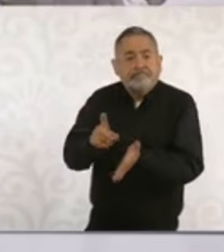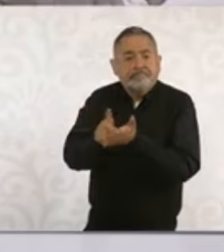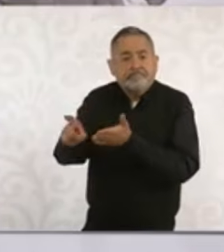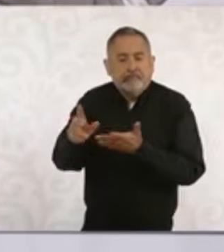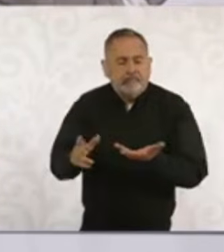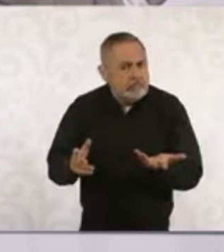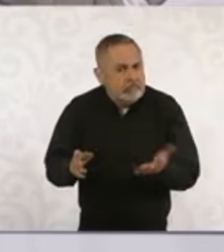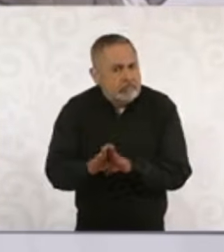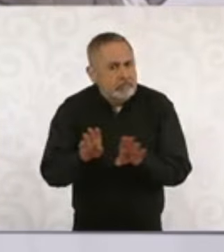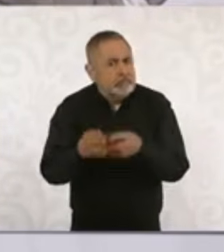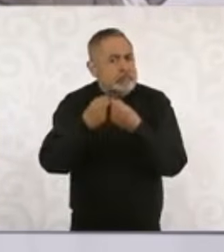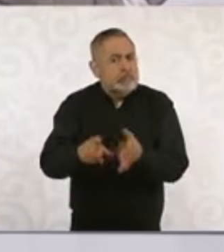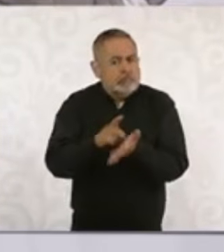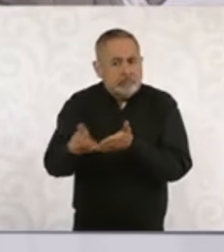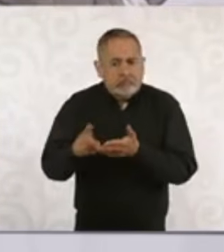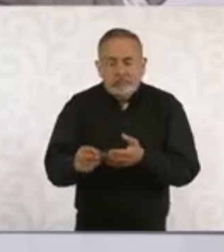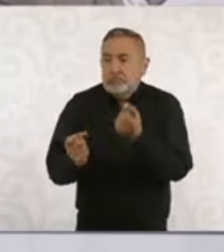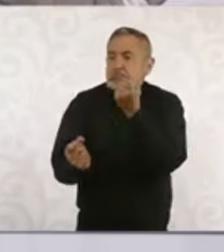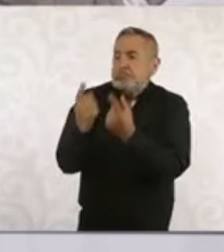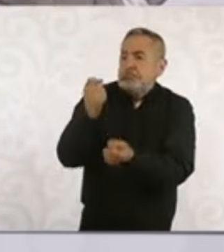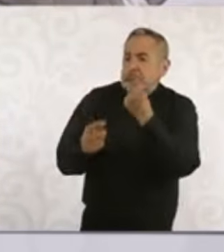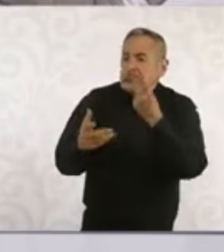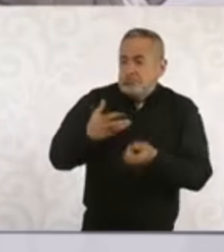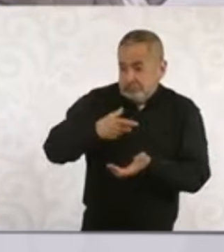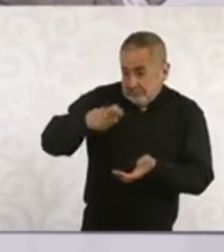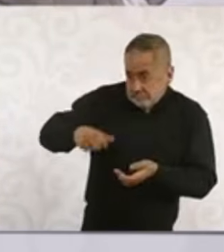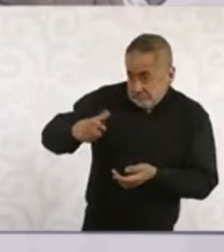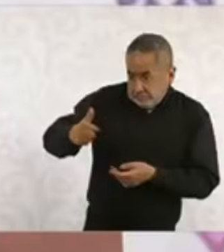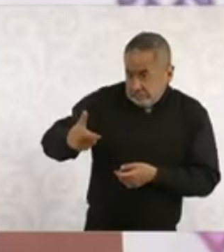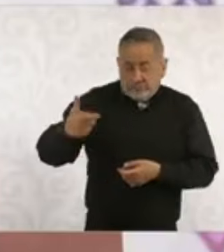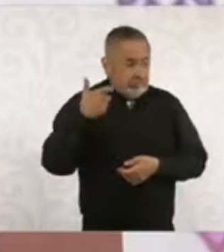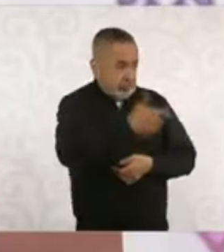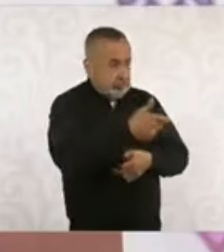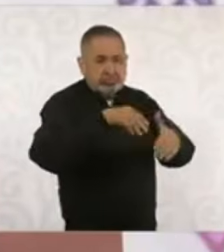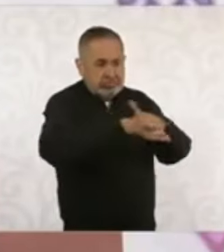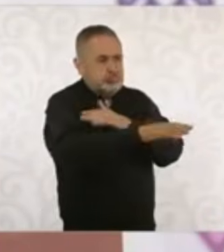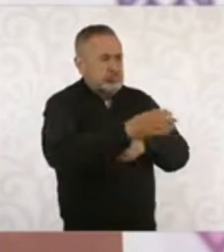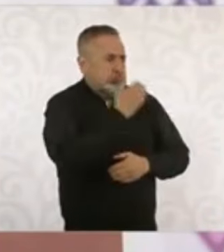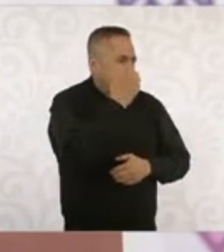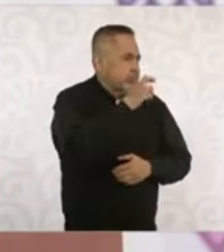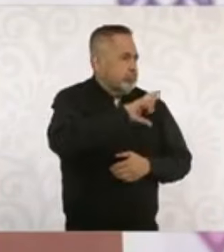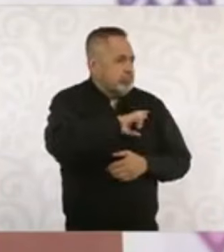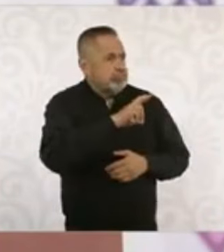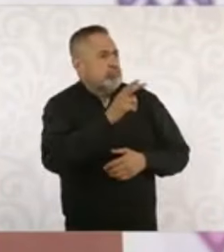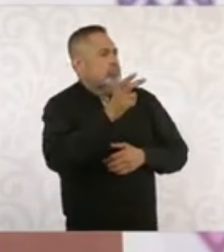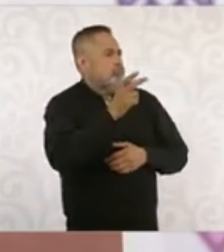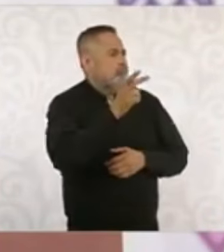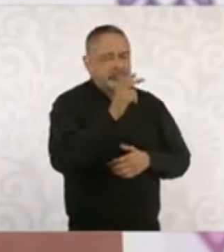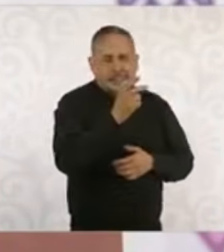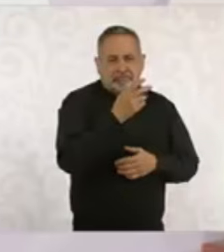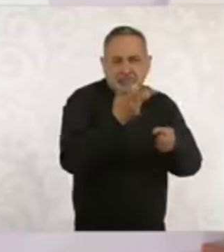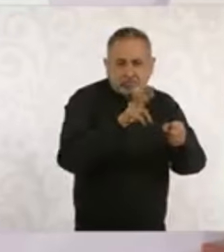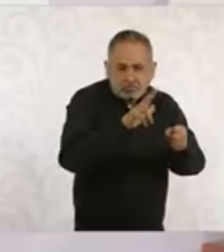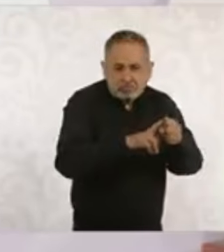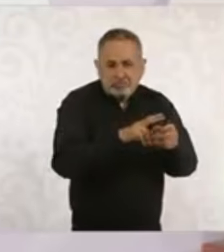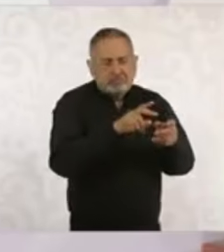y en privilegios, porque solo puede ir alguien que tiene un privilegio a